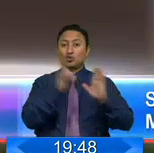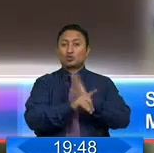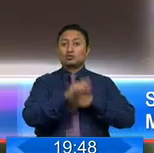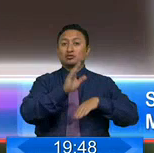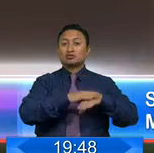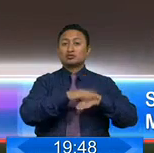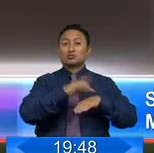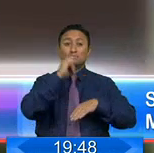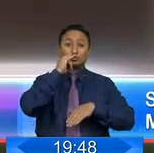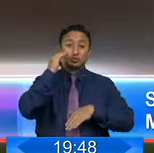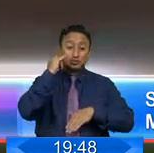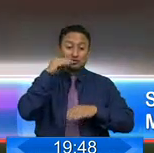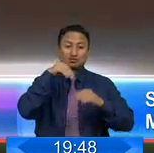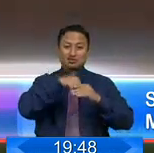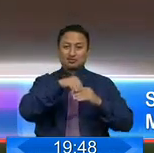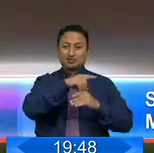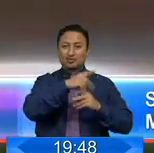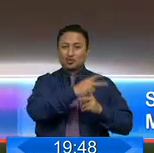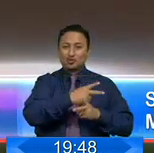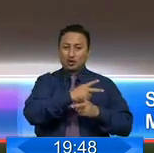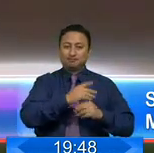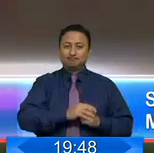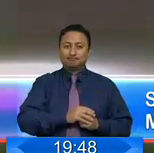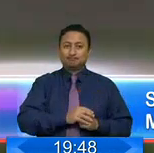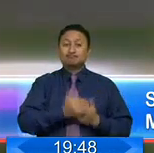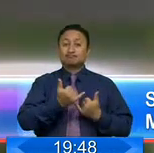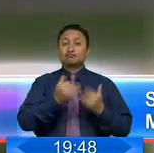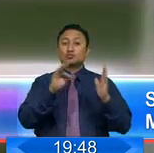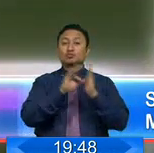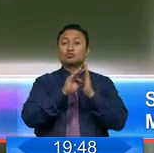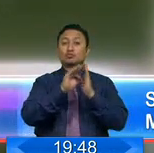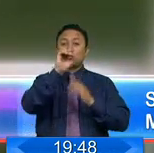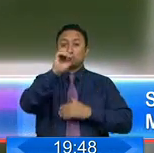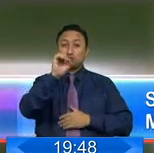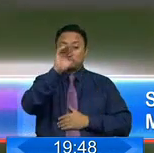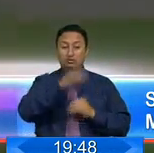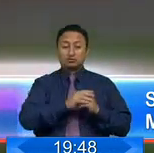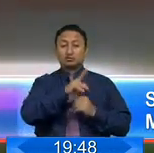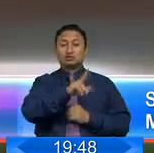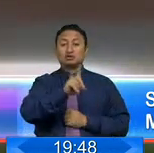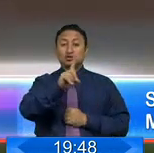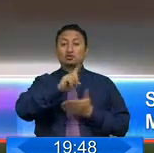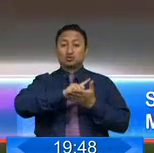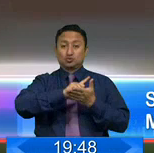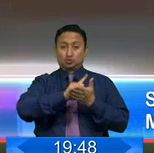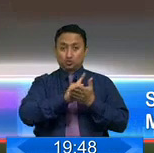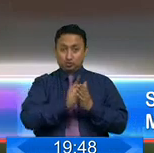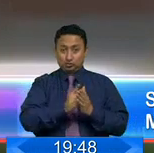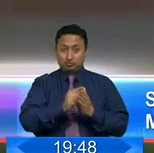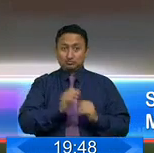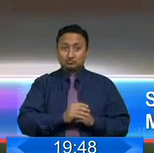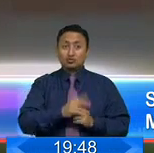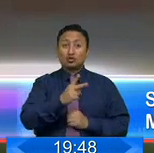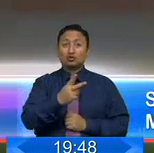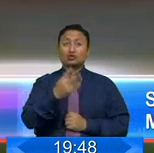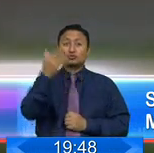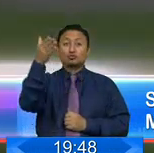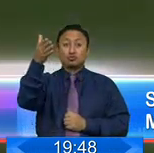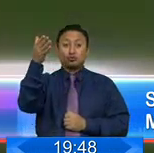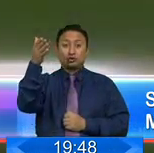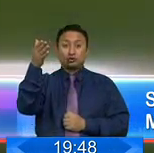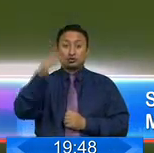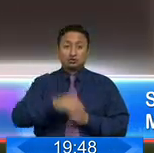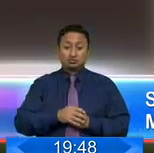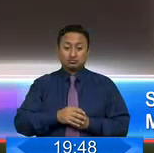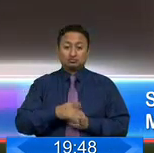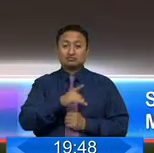varios guaguacentros. En un video que circuló en redes sociales que dura 31 segundos, se observa como dos maestras de un establecimiento